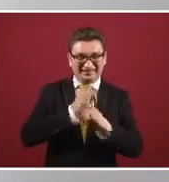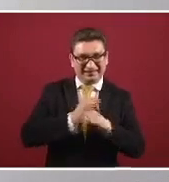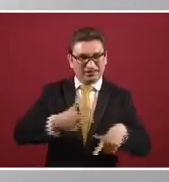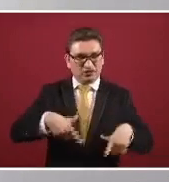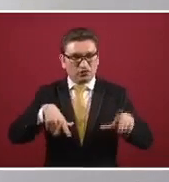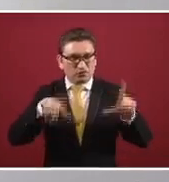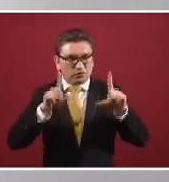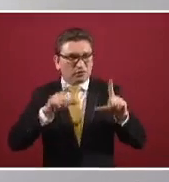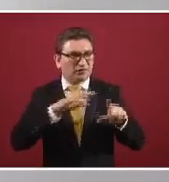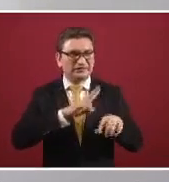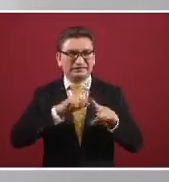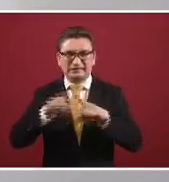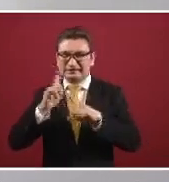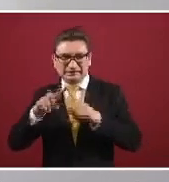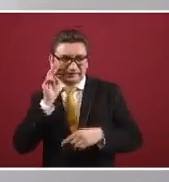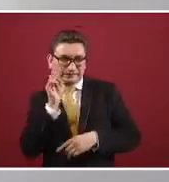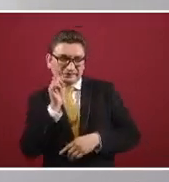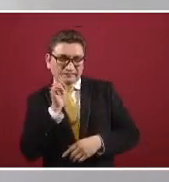que tienen